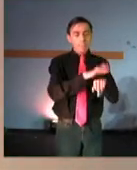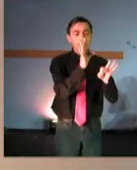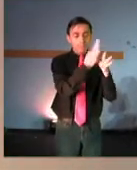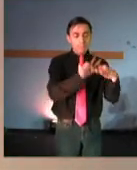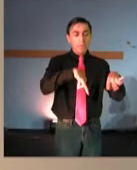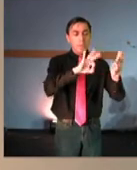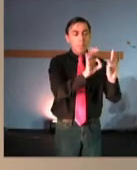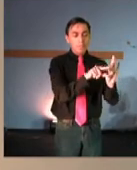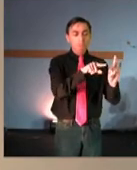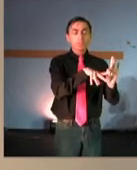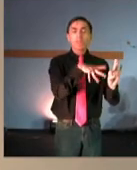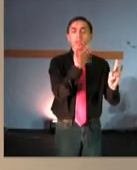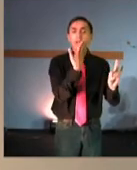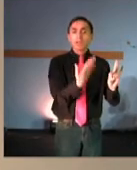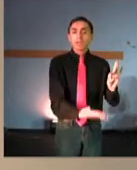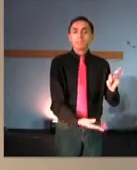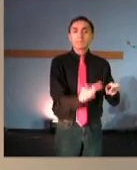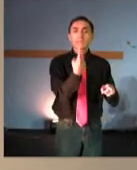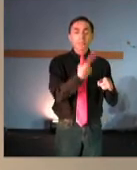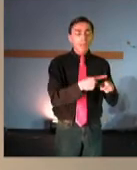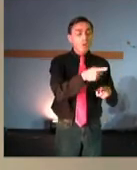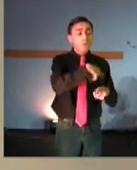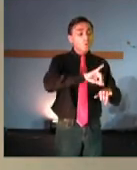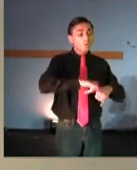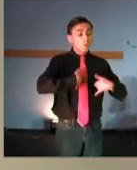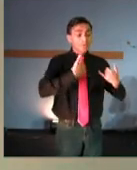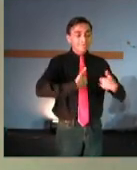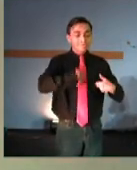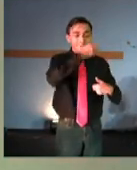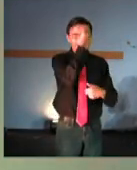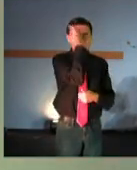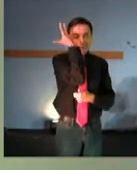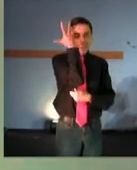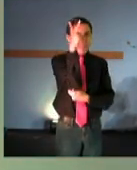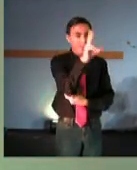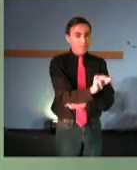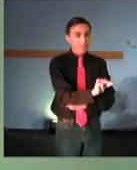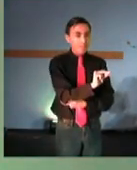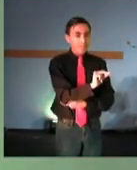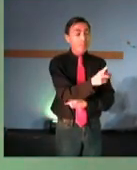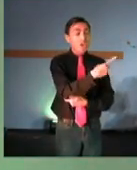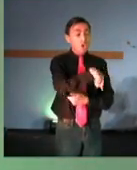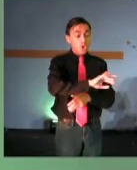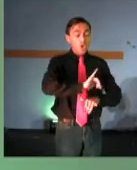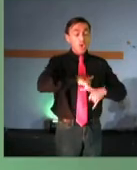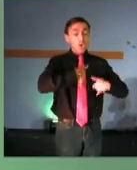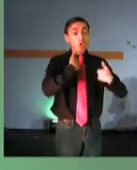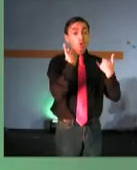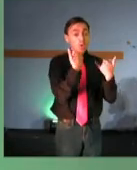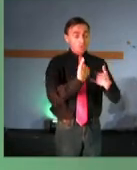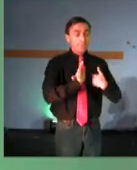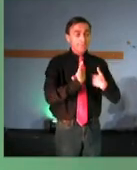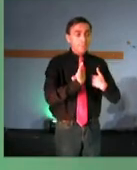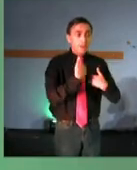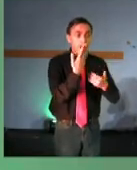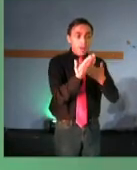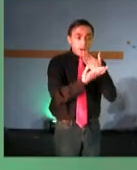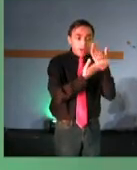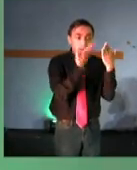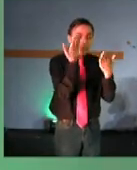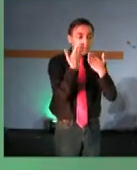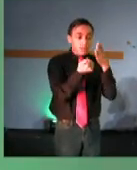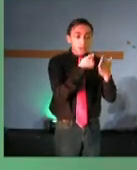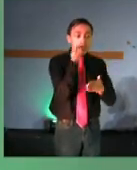estas jornadas fueron los jóvenes, no solamente los estudiantes, que tuvieron